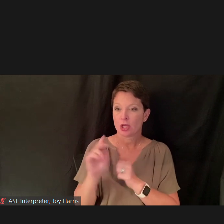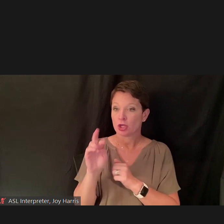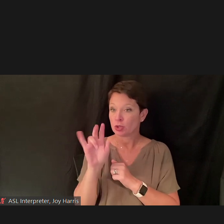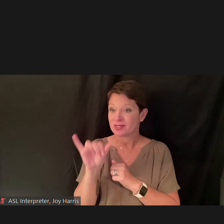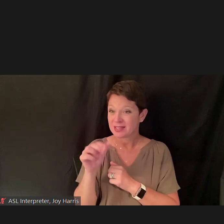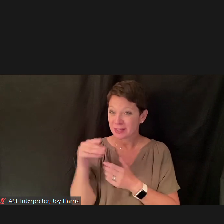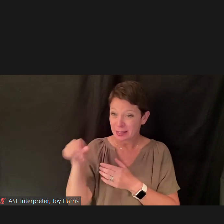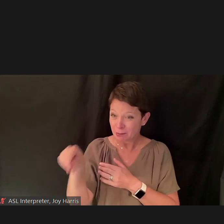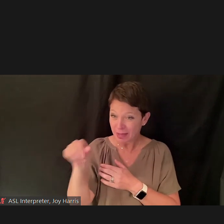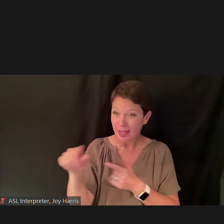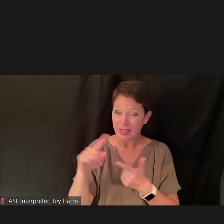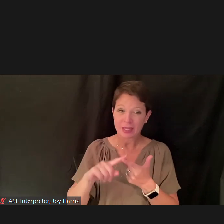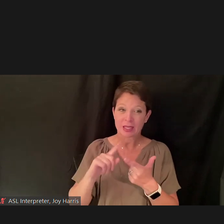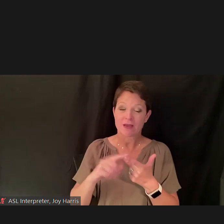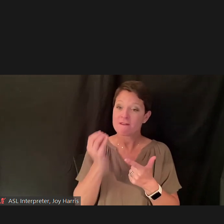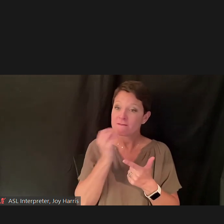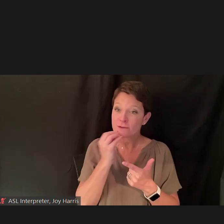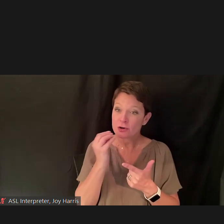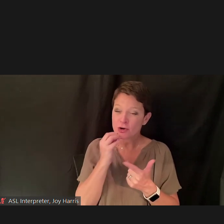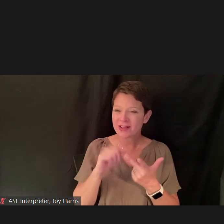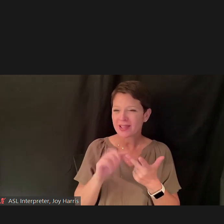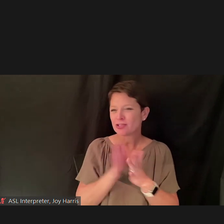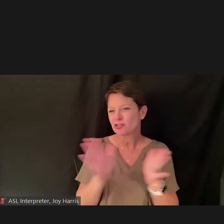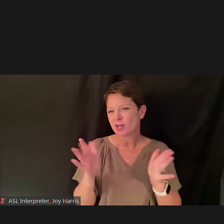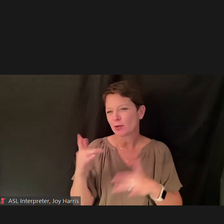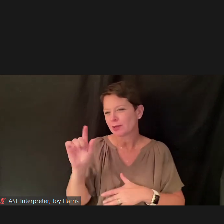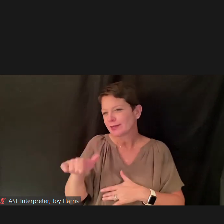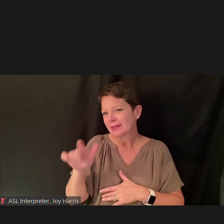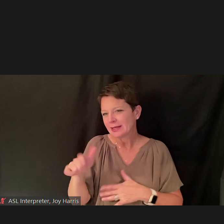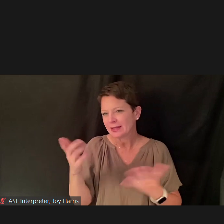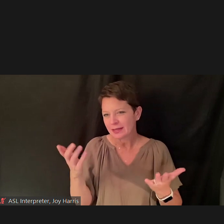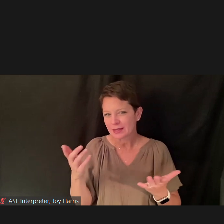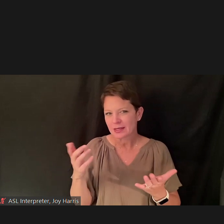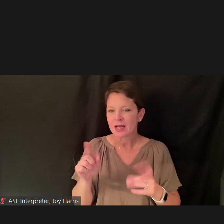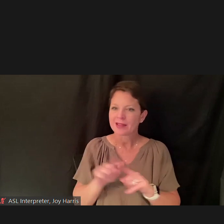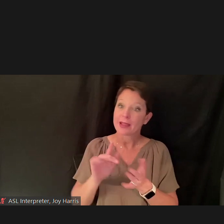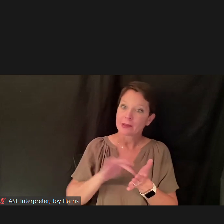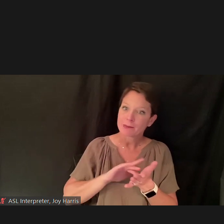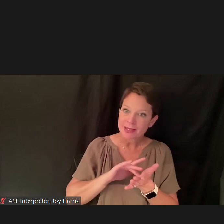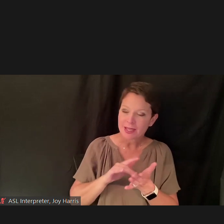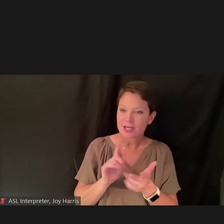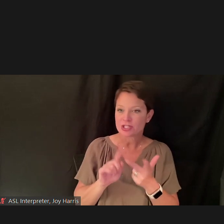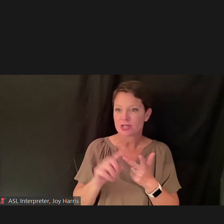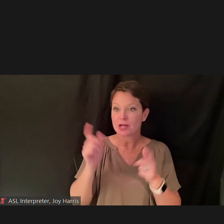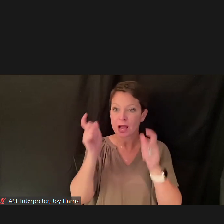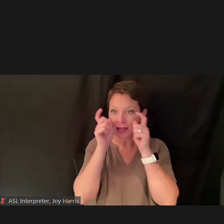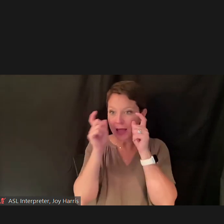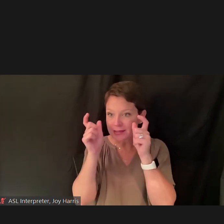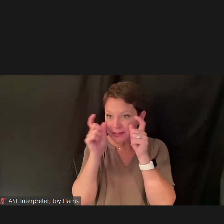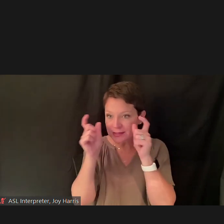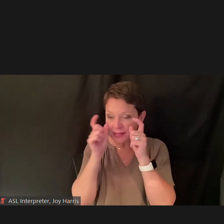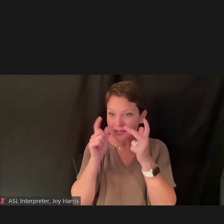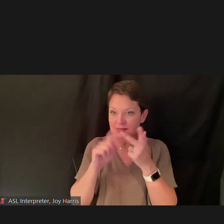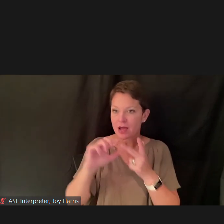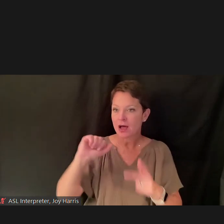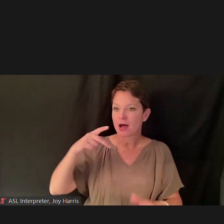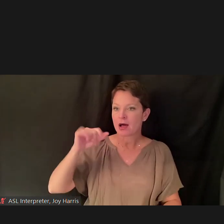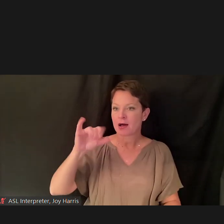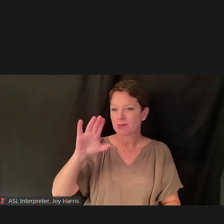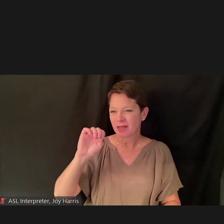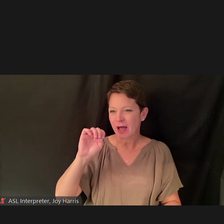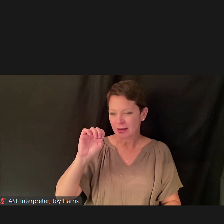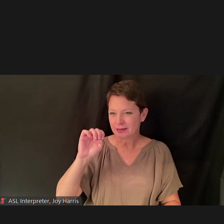mayores que necesitan ayudas con servicios públicos, alimentación y necesidades generales, como